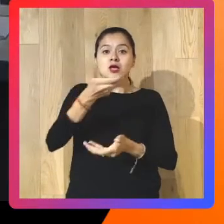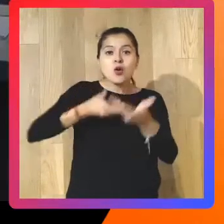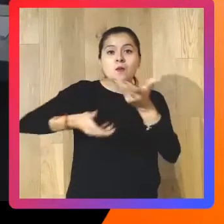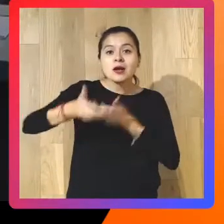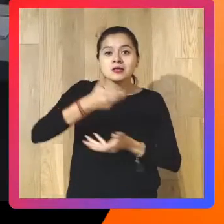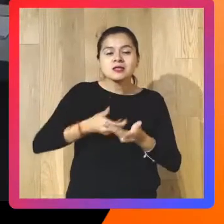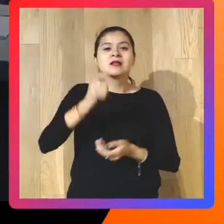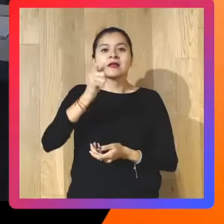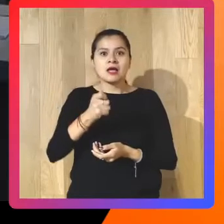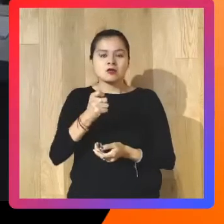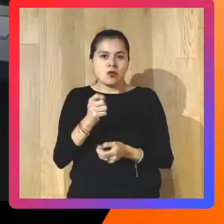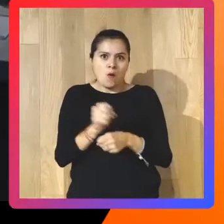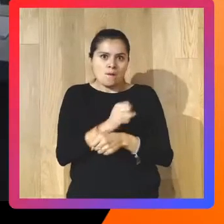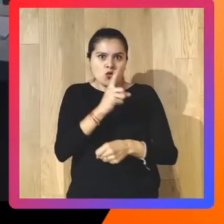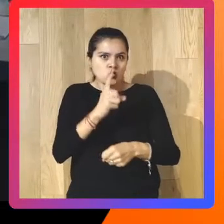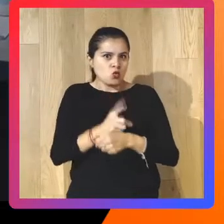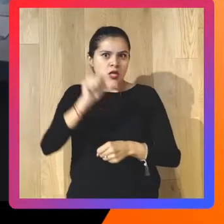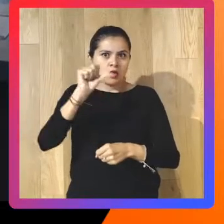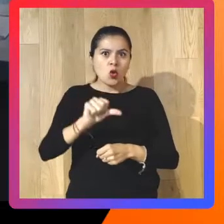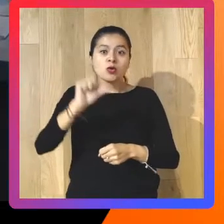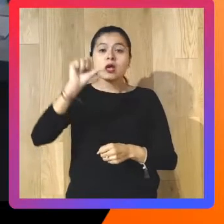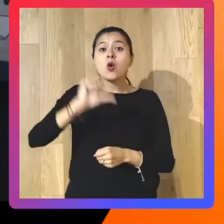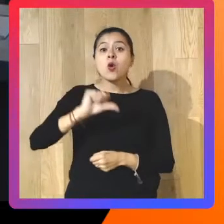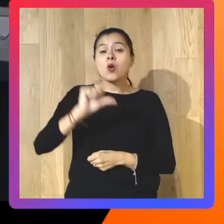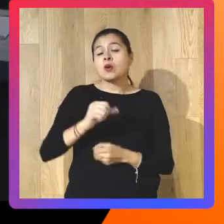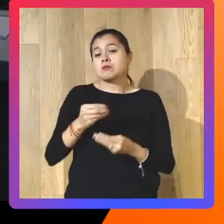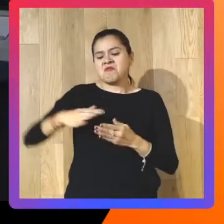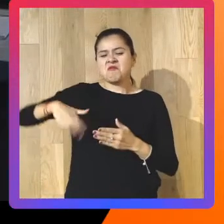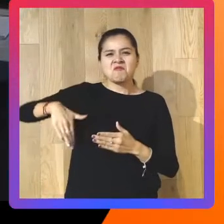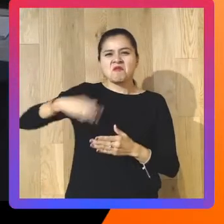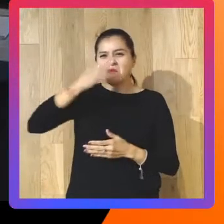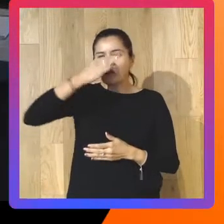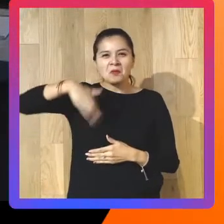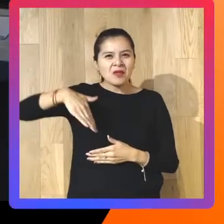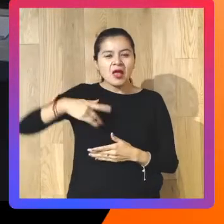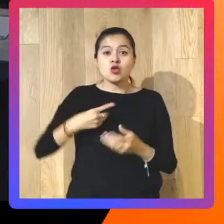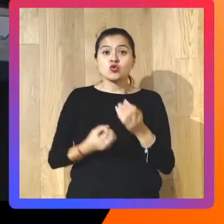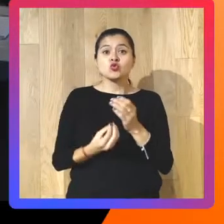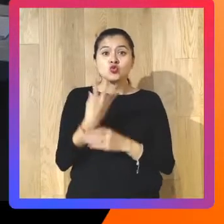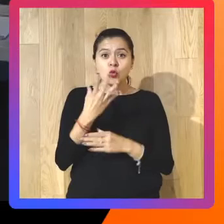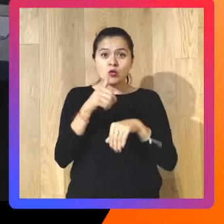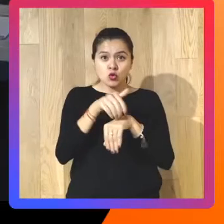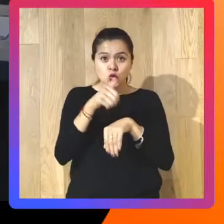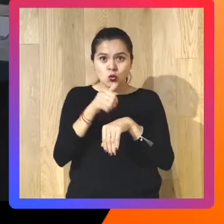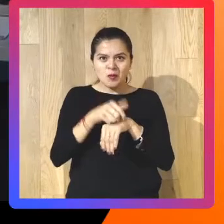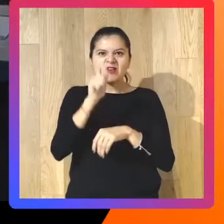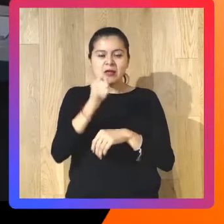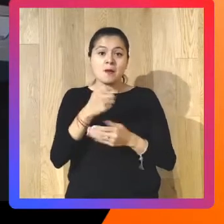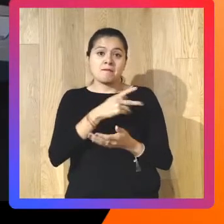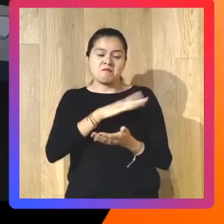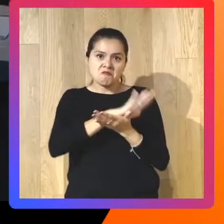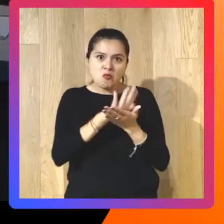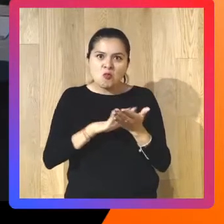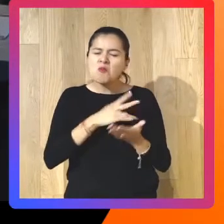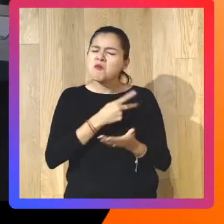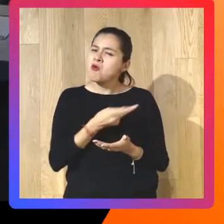y creo que es un momento muy oportuno porque se acaban de dar a conocer nuevas cifras de pobreza, y yo creo que